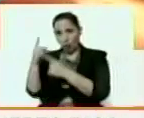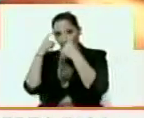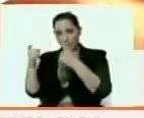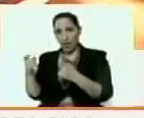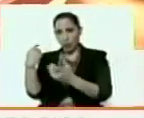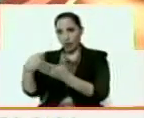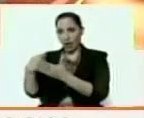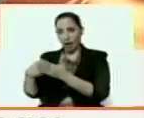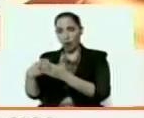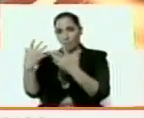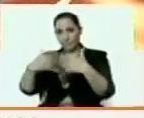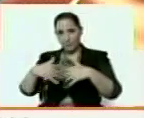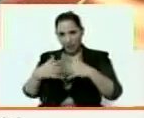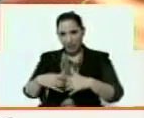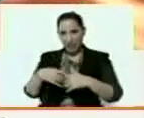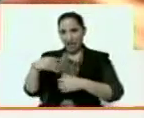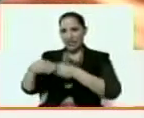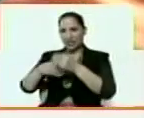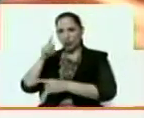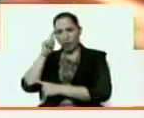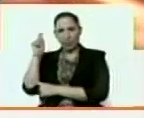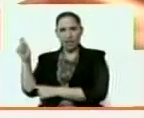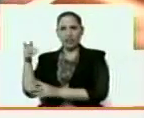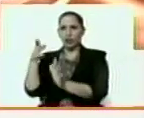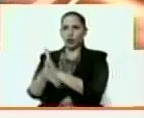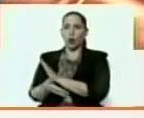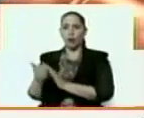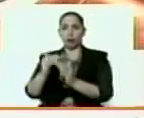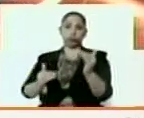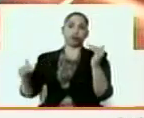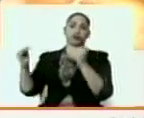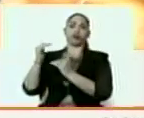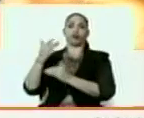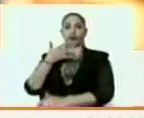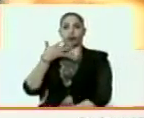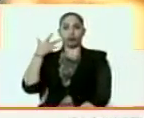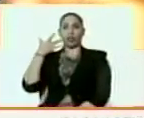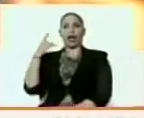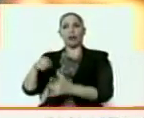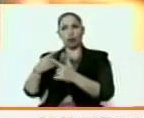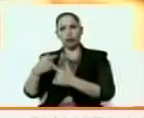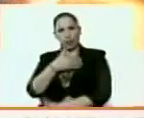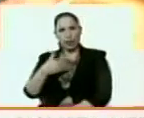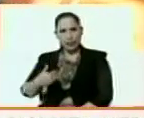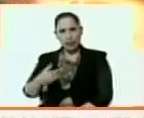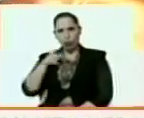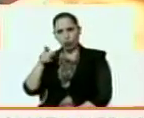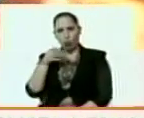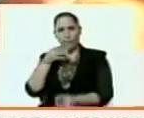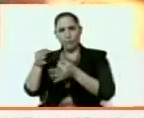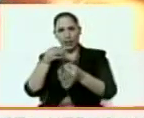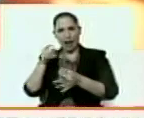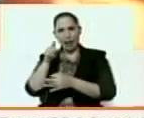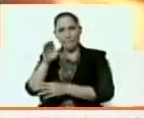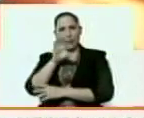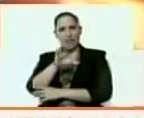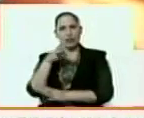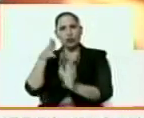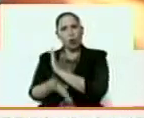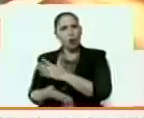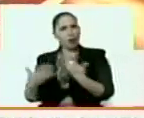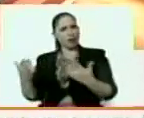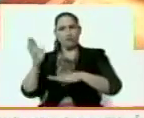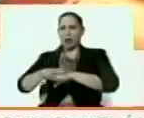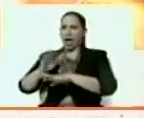que instauró esta tesis del alter ego. Entonces yo quería que tú le explicaras al país esta situación con el señor José